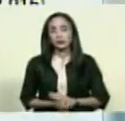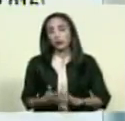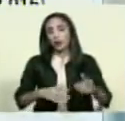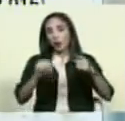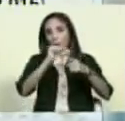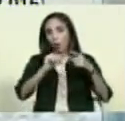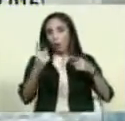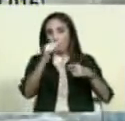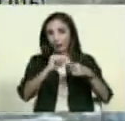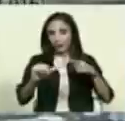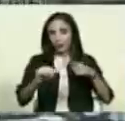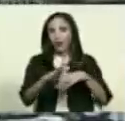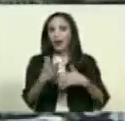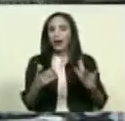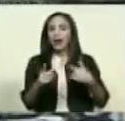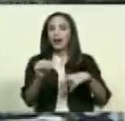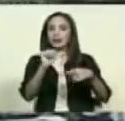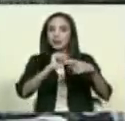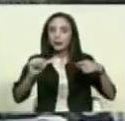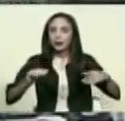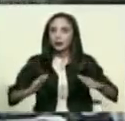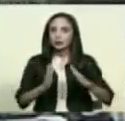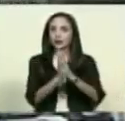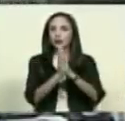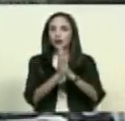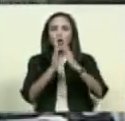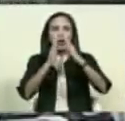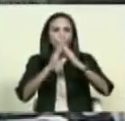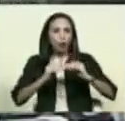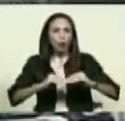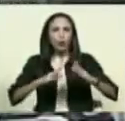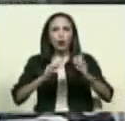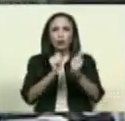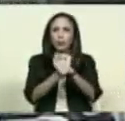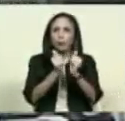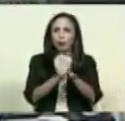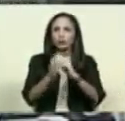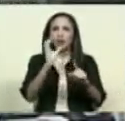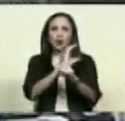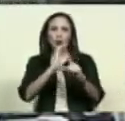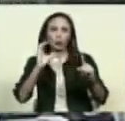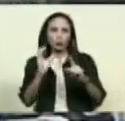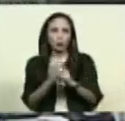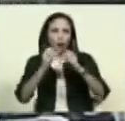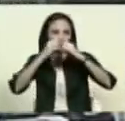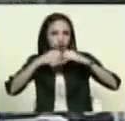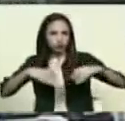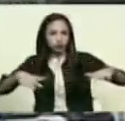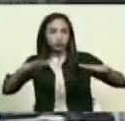semana viene la Semana Santa y salen los promotores deportivos y culturales, 39.000 jóvenes.